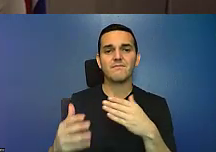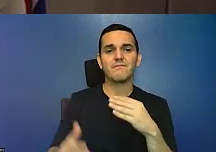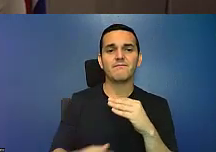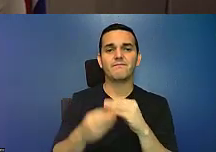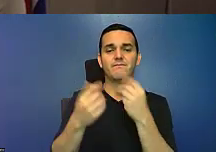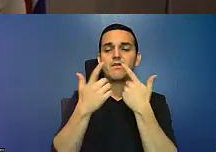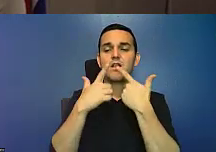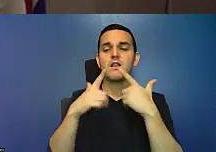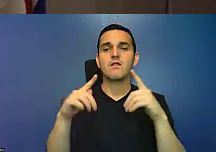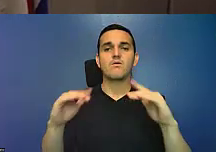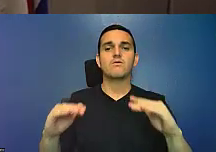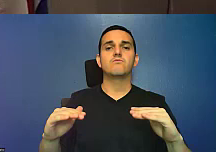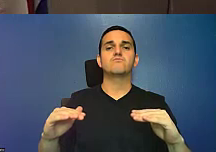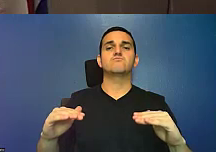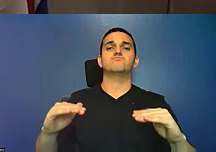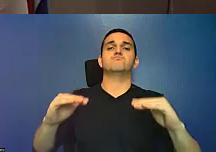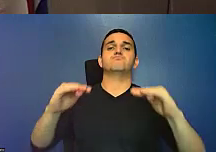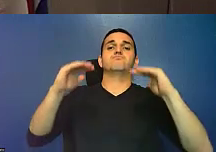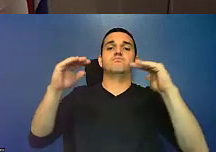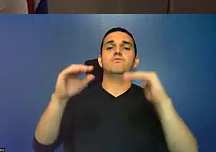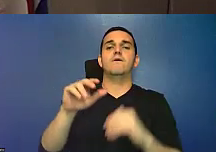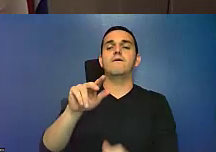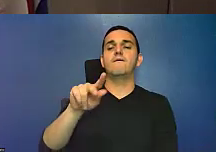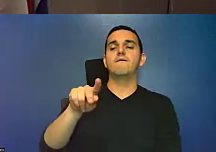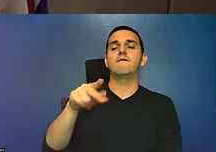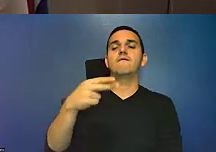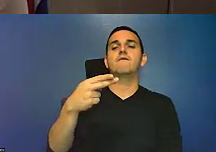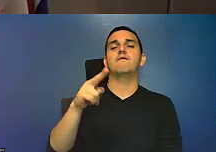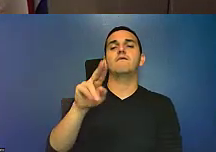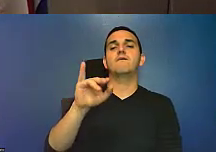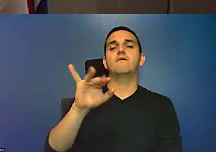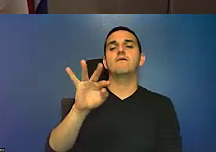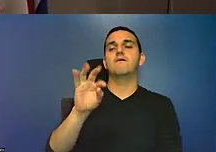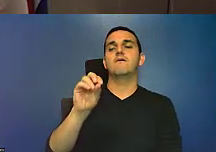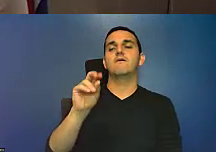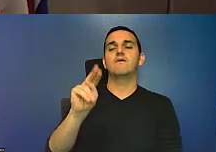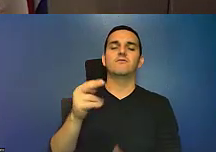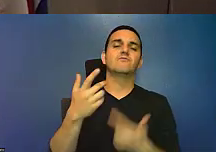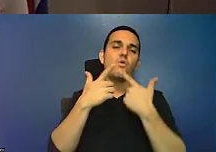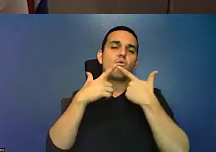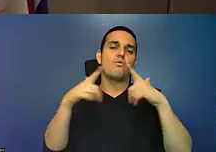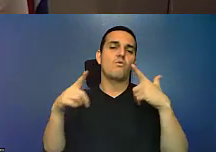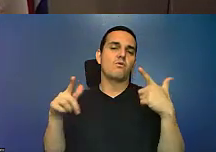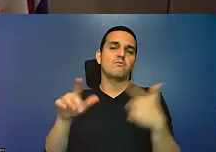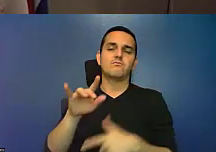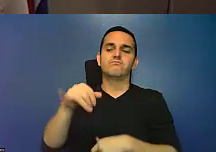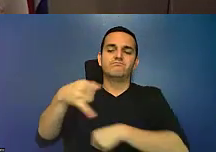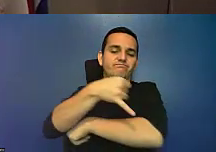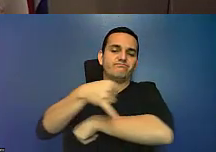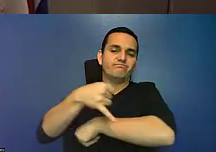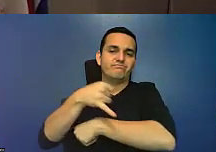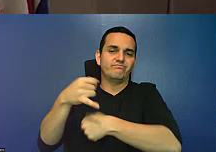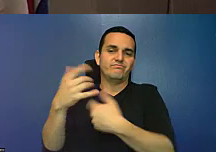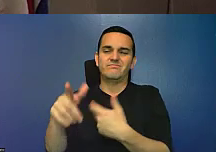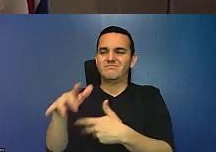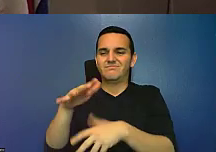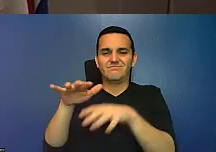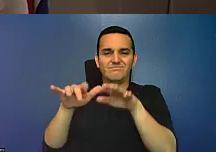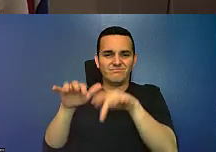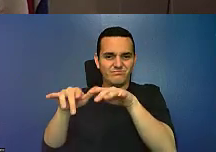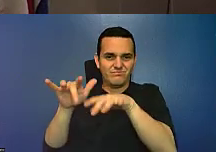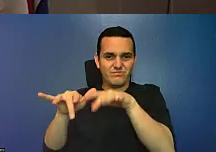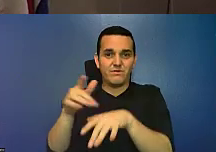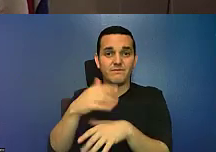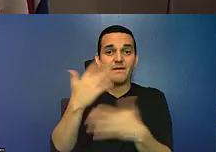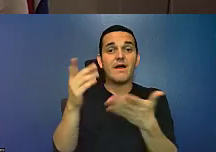lenguajes de alto nivel, lo que es Python y C++. A veces los estudiantes aprenden estos lenguajes sin